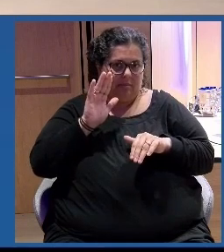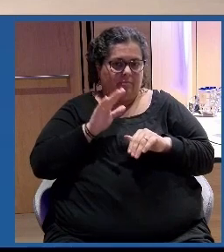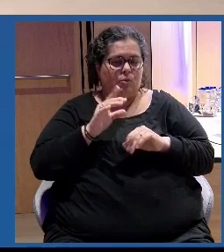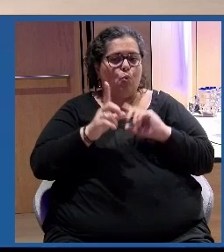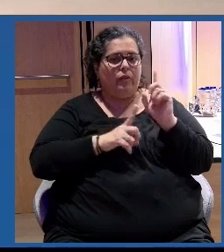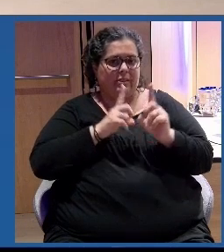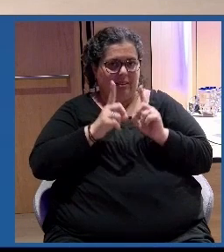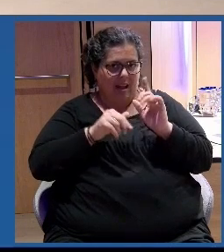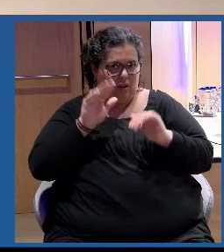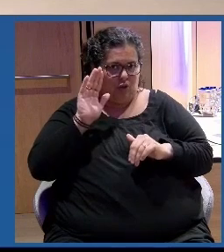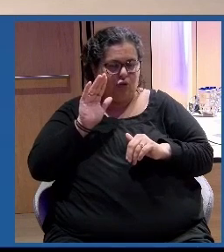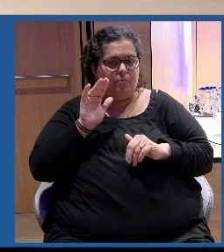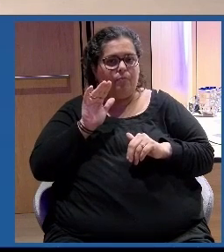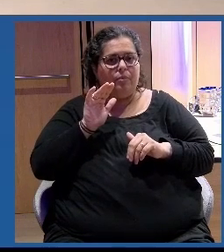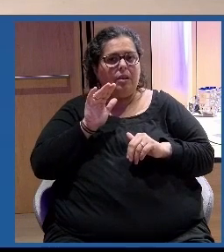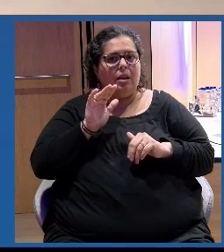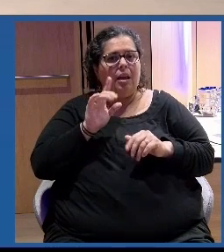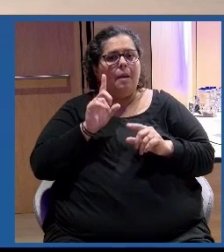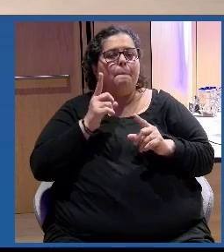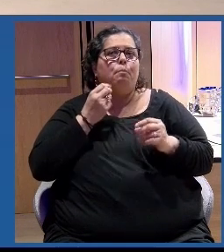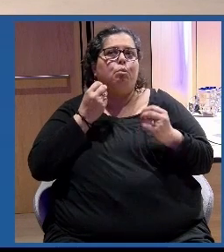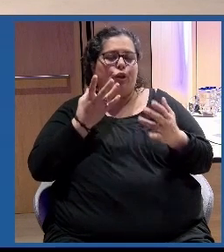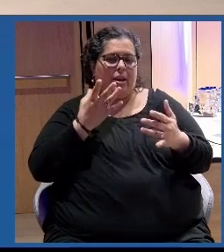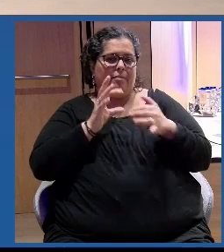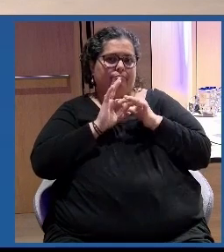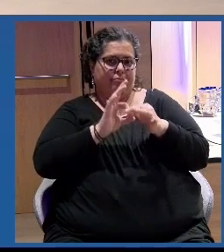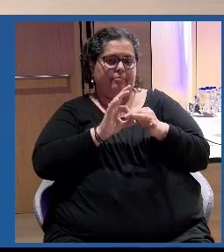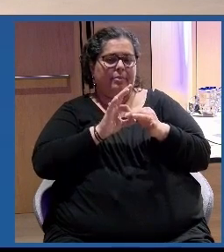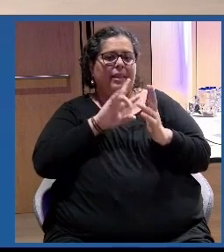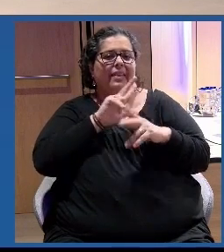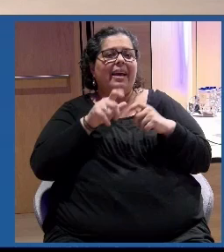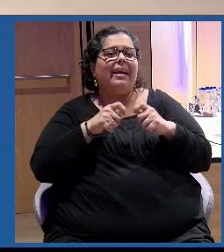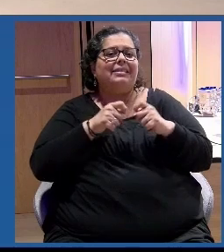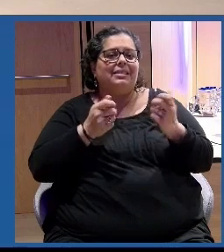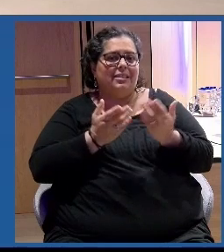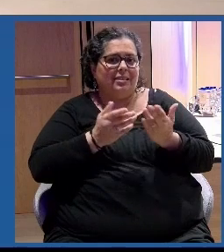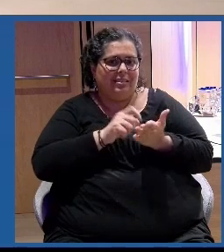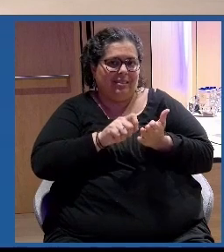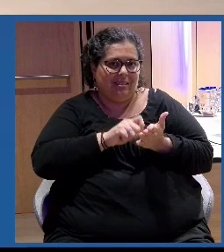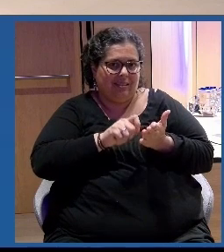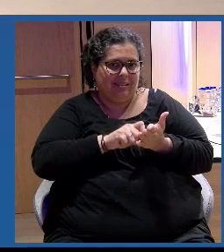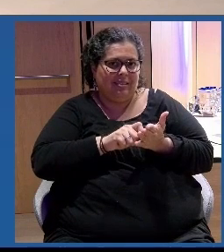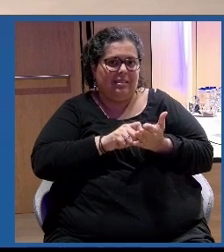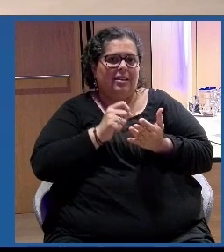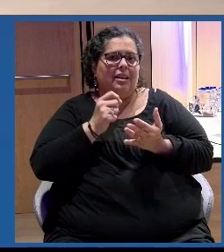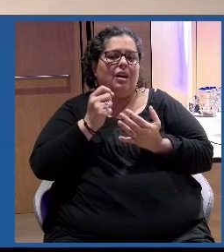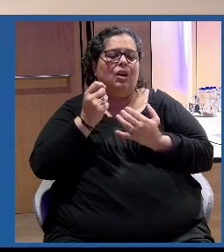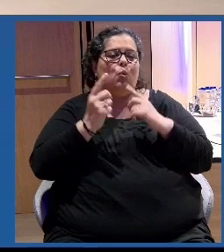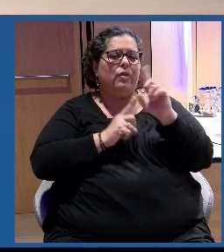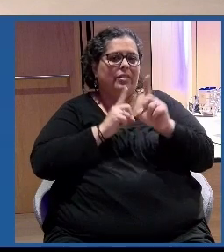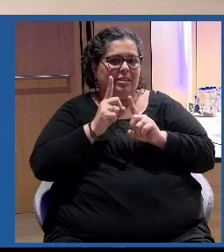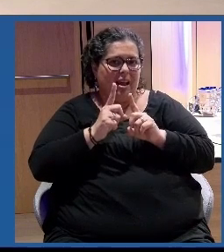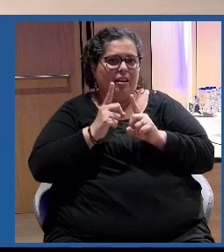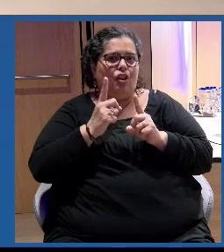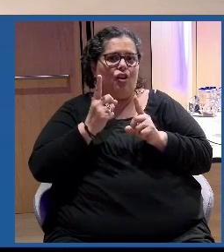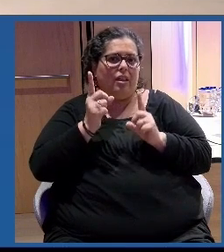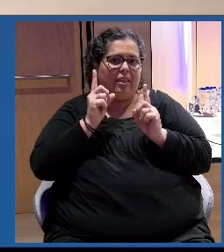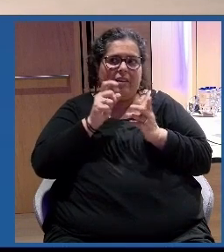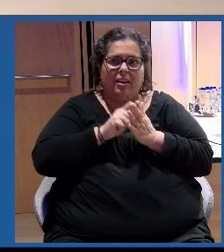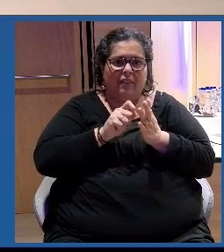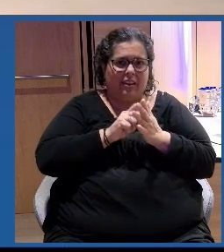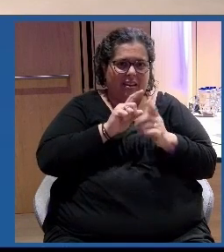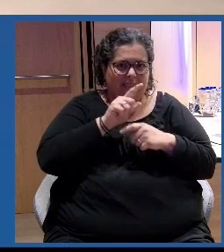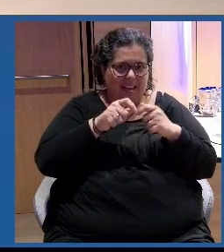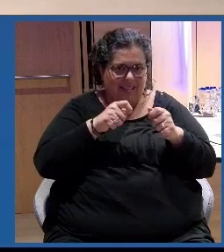Chile también relacionan mucho con sus tesis. Todos estos profesores universitarios que nos dedicamos ahí a dirigir tesis de